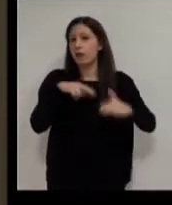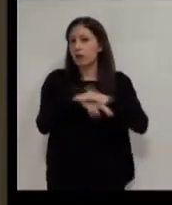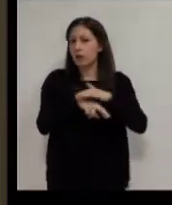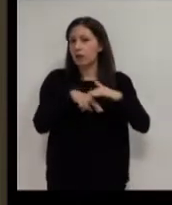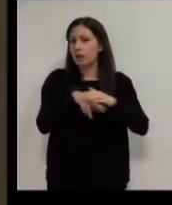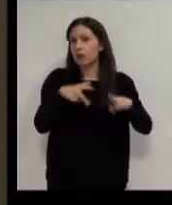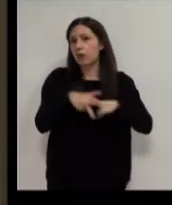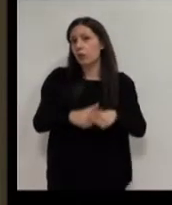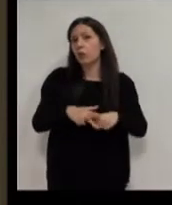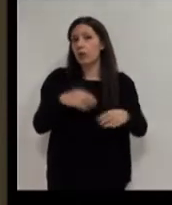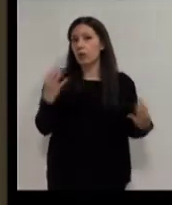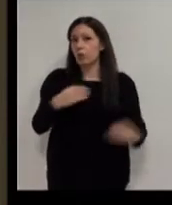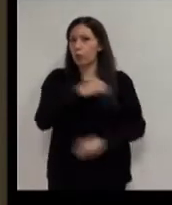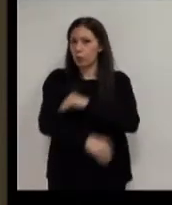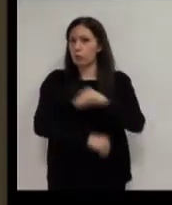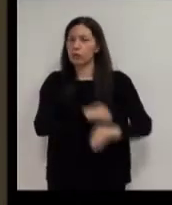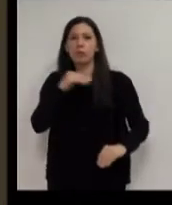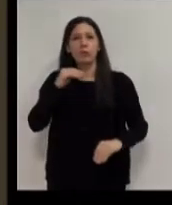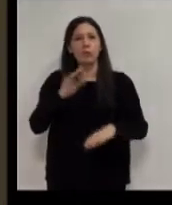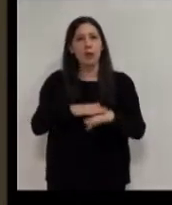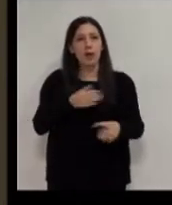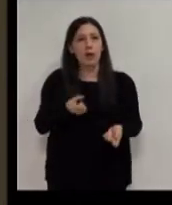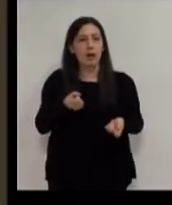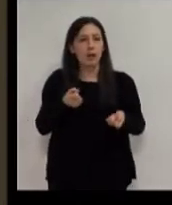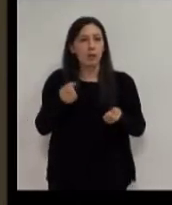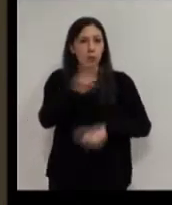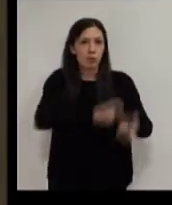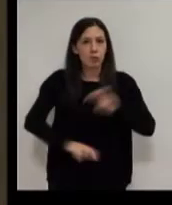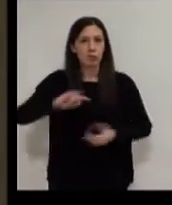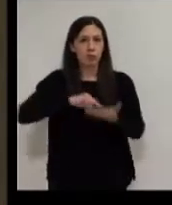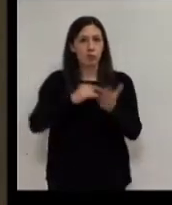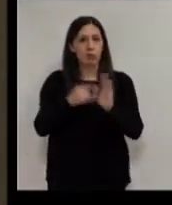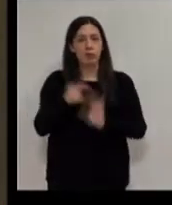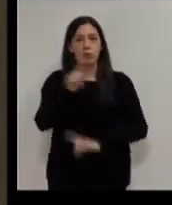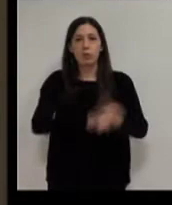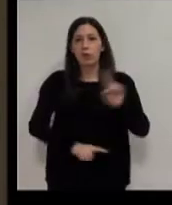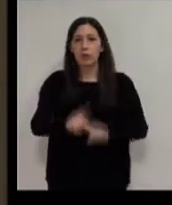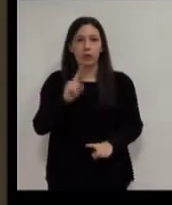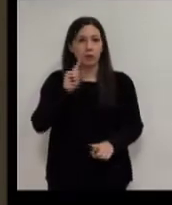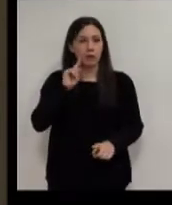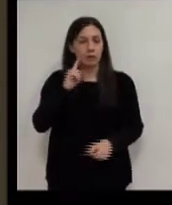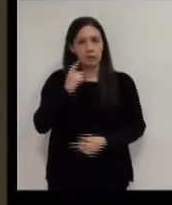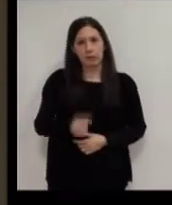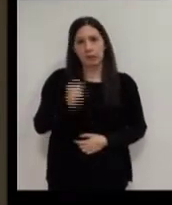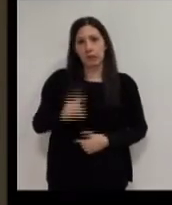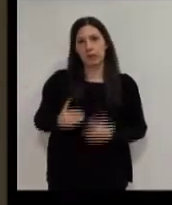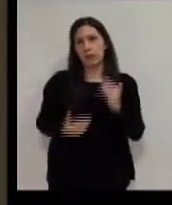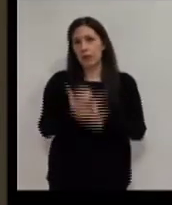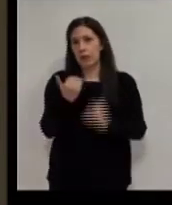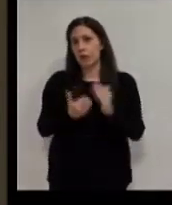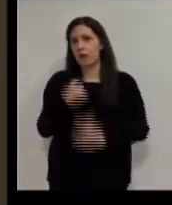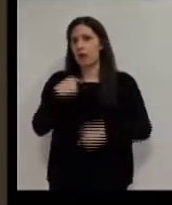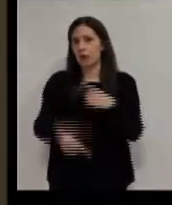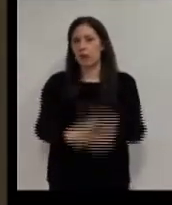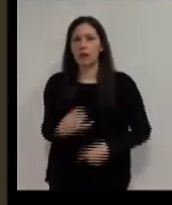Las TICs son una herramienta y es una herramienta que hay que utilizar para solventar los problemas que muchas veces te dan en el día a día, ¿no?